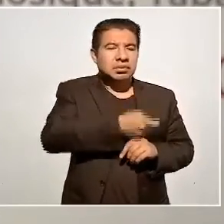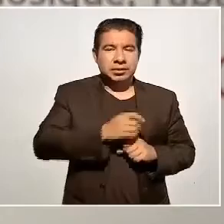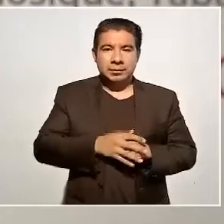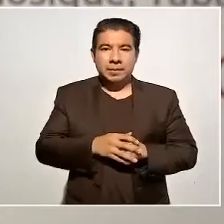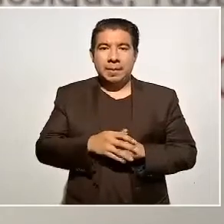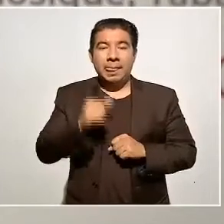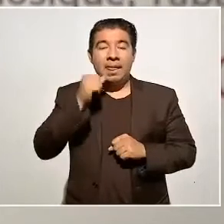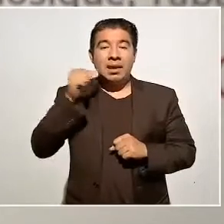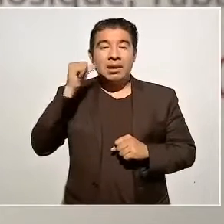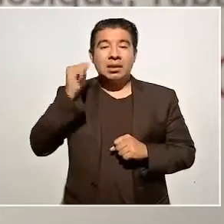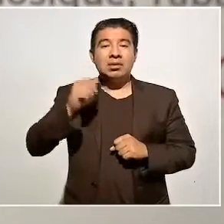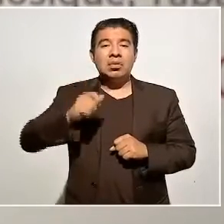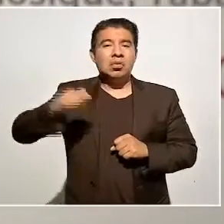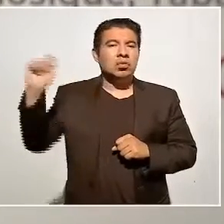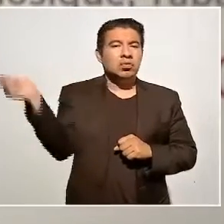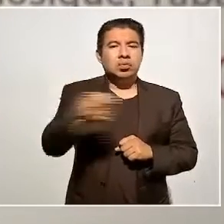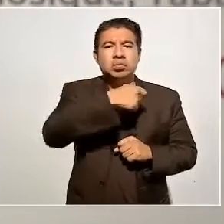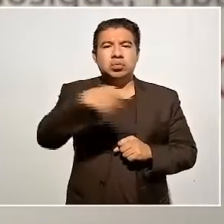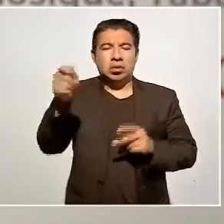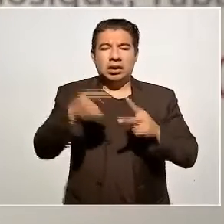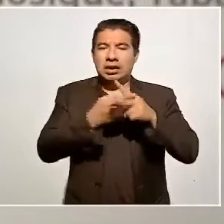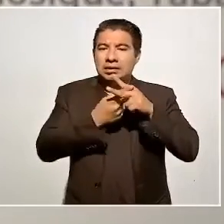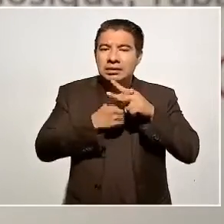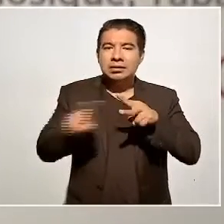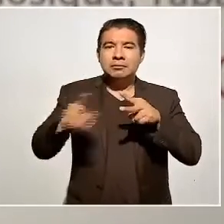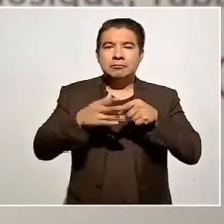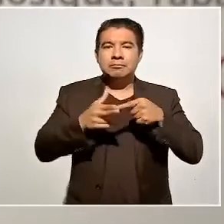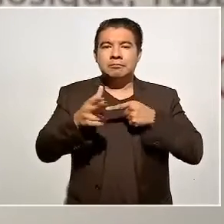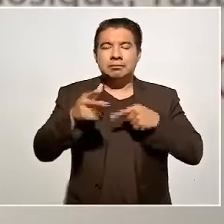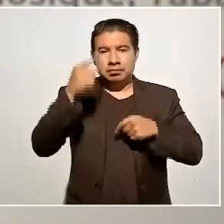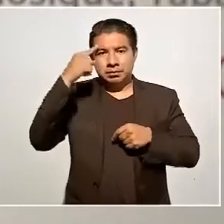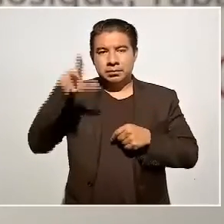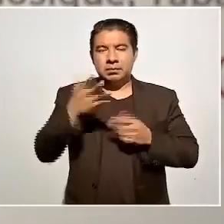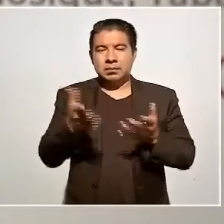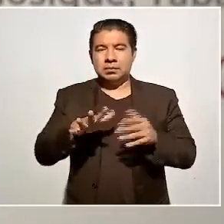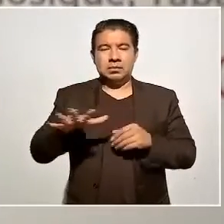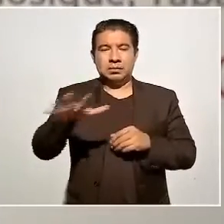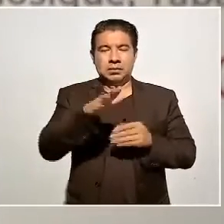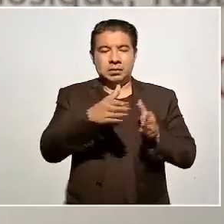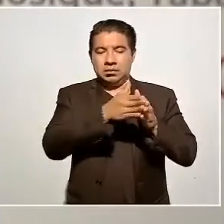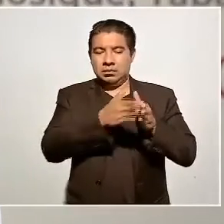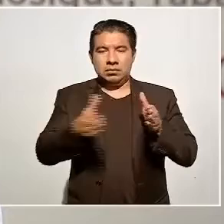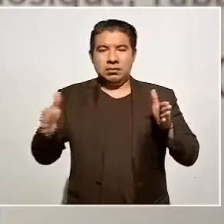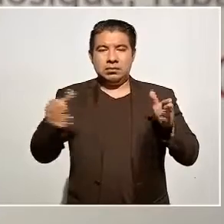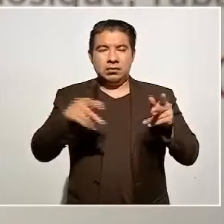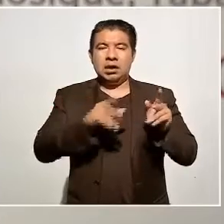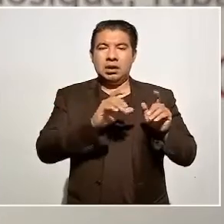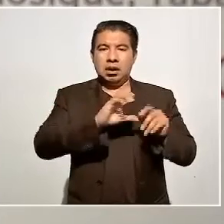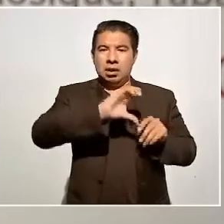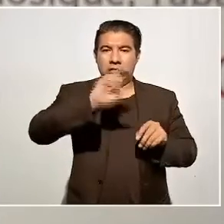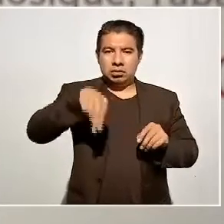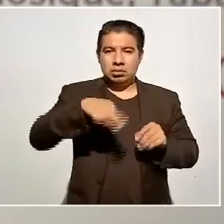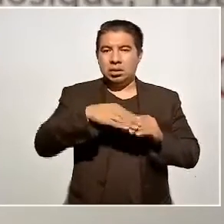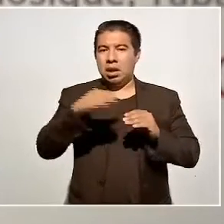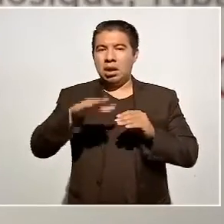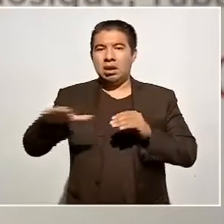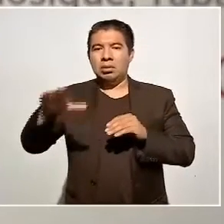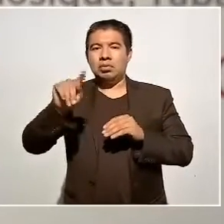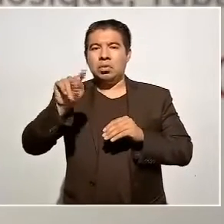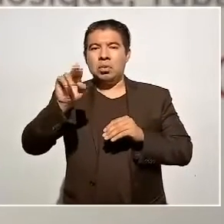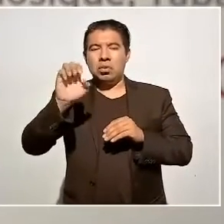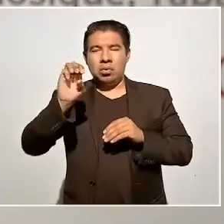se dio el banderazo para iniciar con el tramo de Cancún a